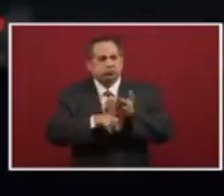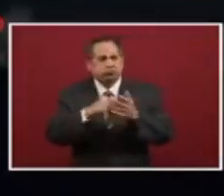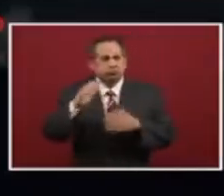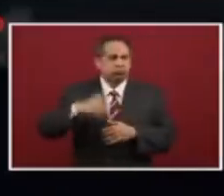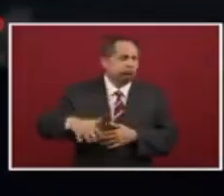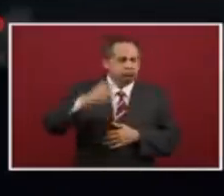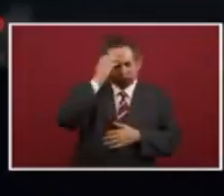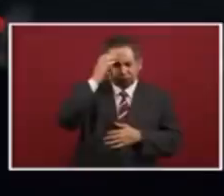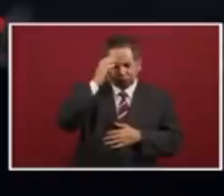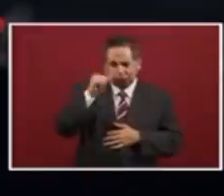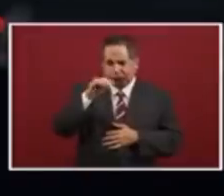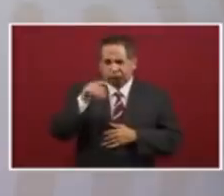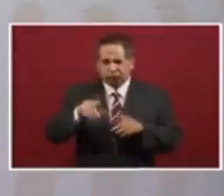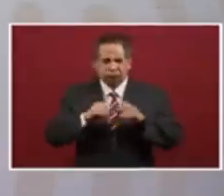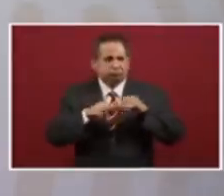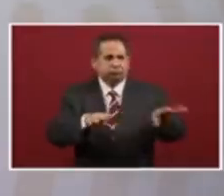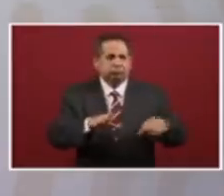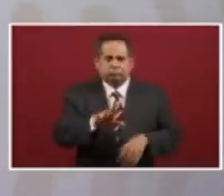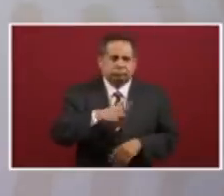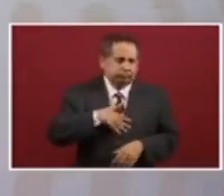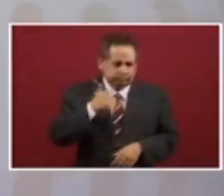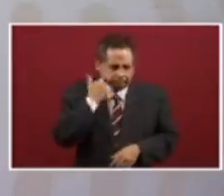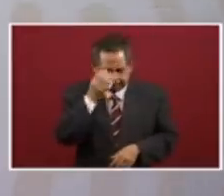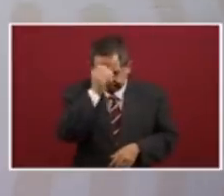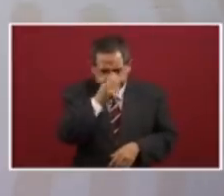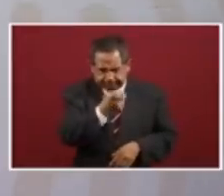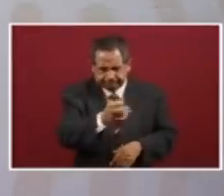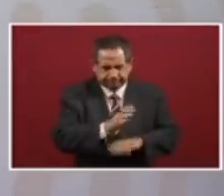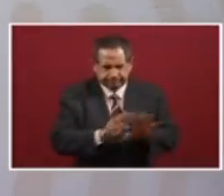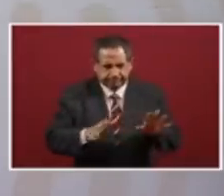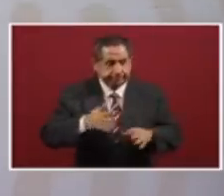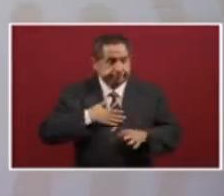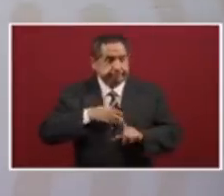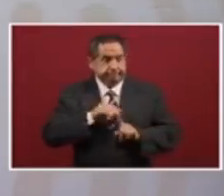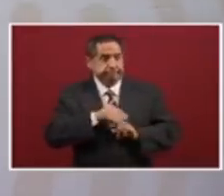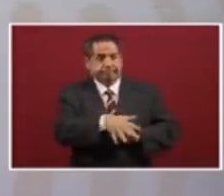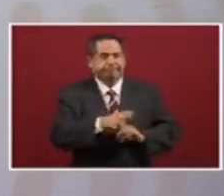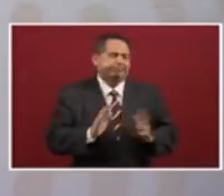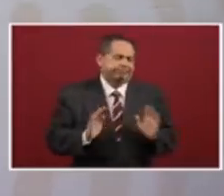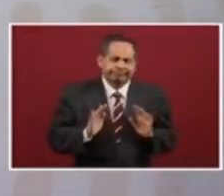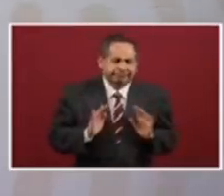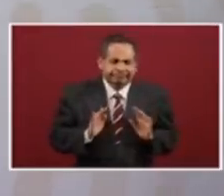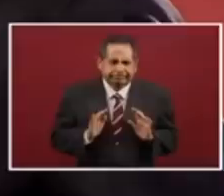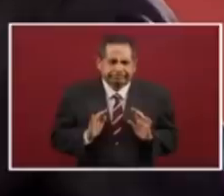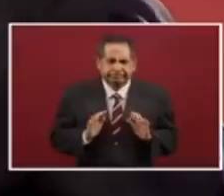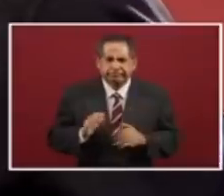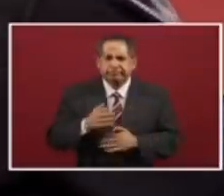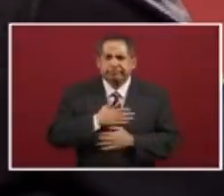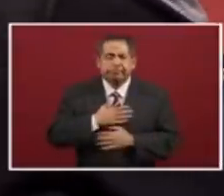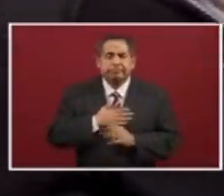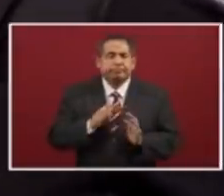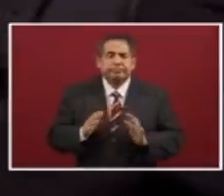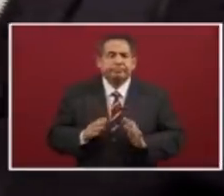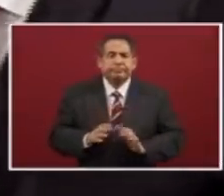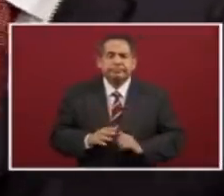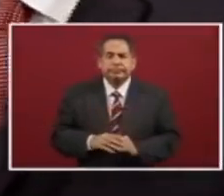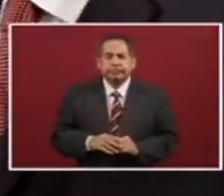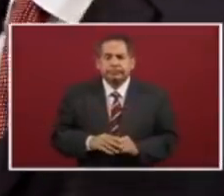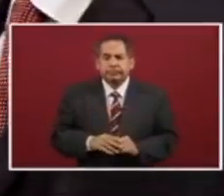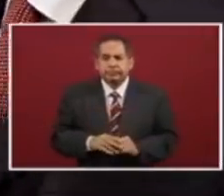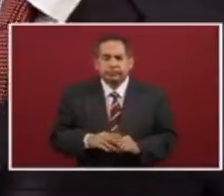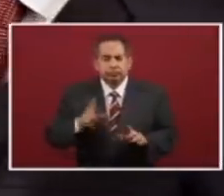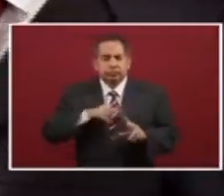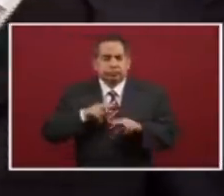los resultados no quiero opinar sobre eso este porque no me